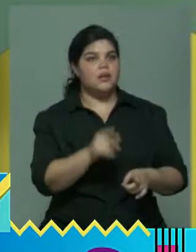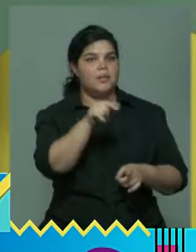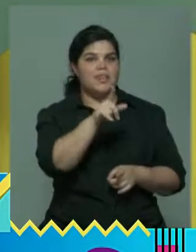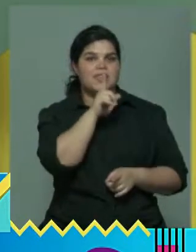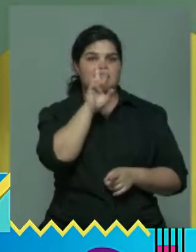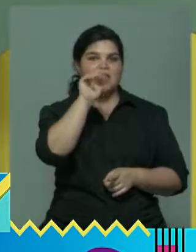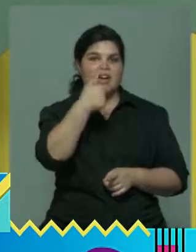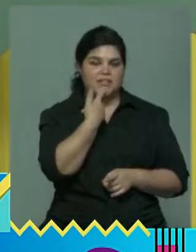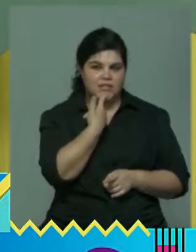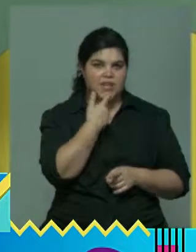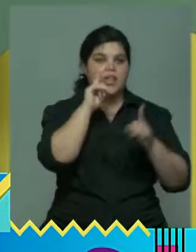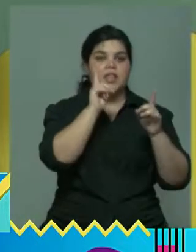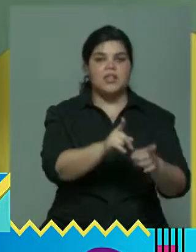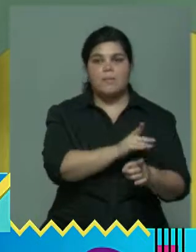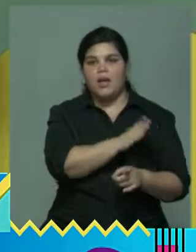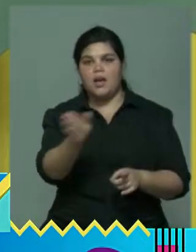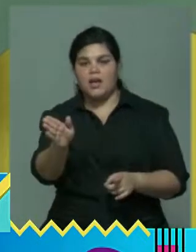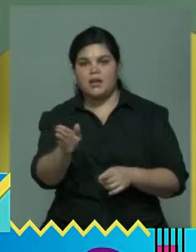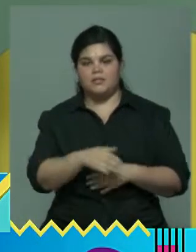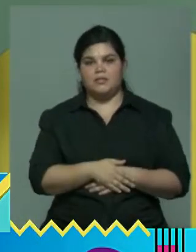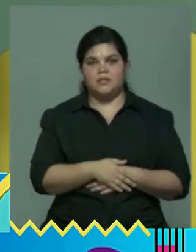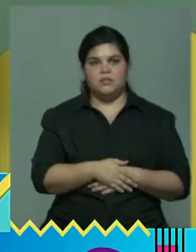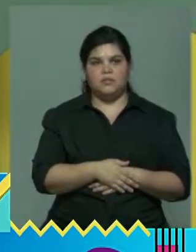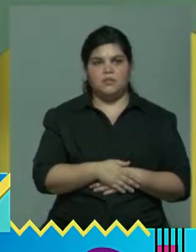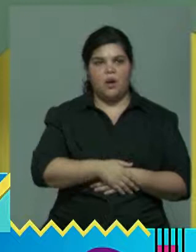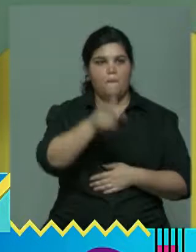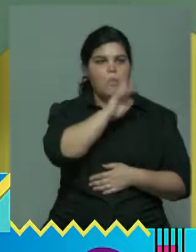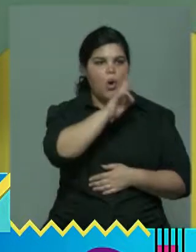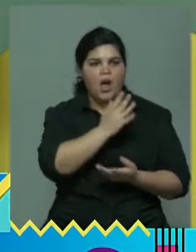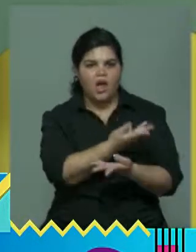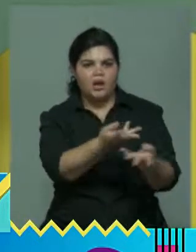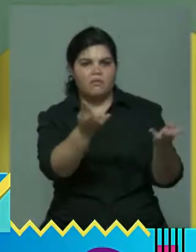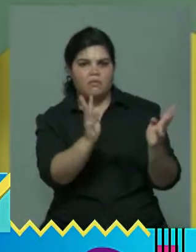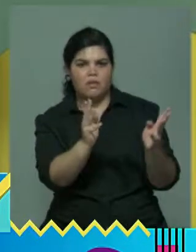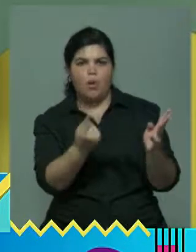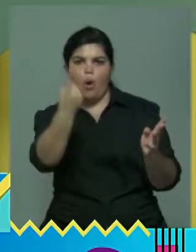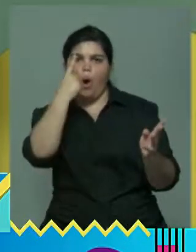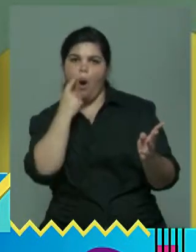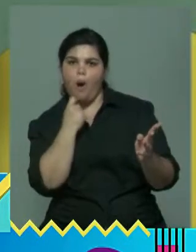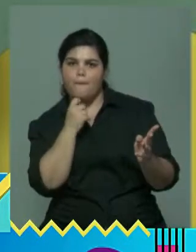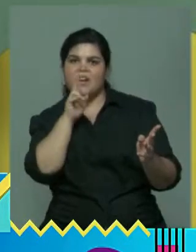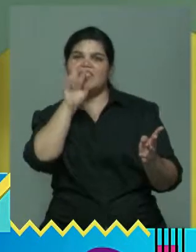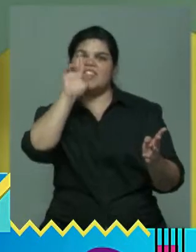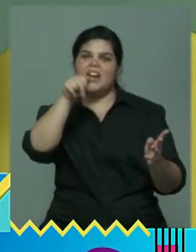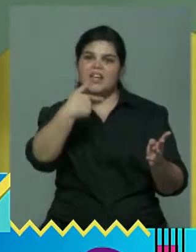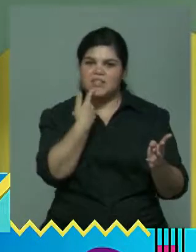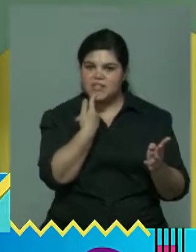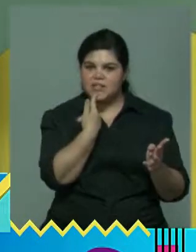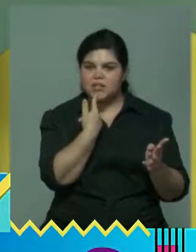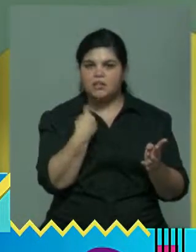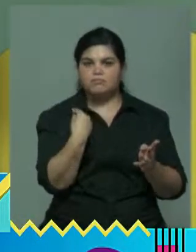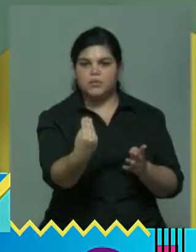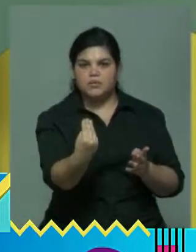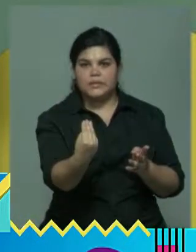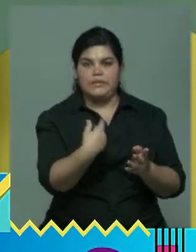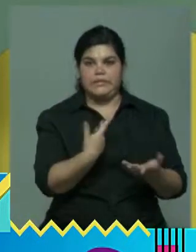cual. Entonces, digo, una sala de espera con mujeres y un chico trans es como que, ¿no? Hay que romper mucha estructura para